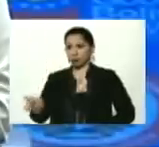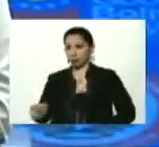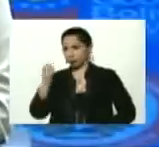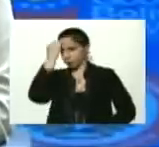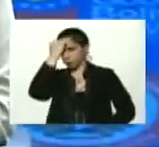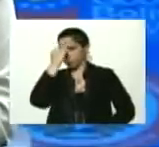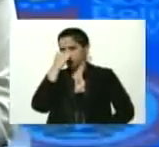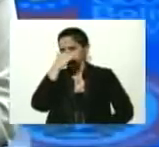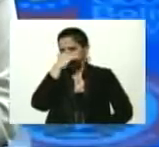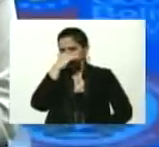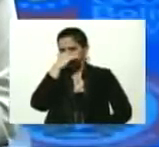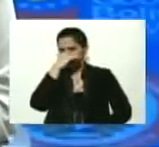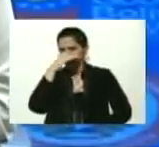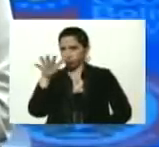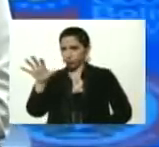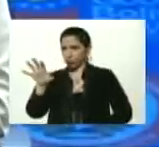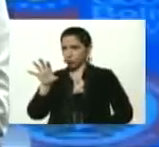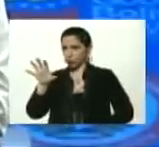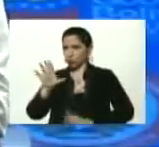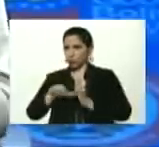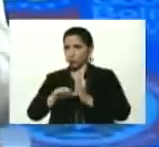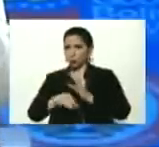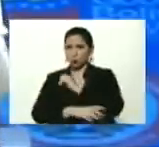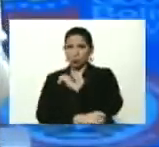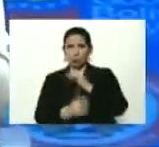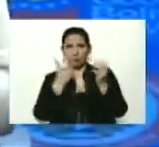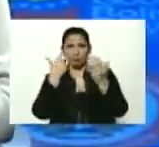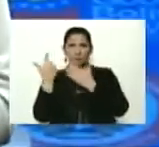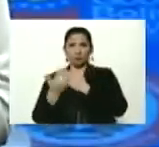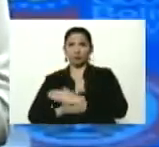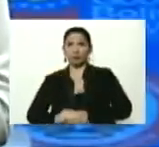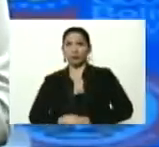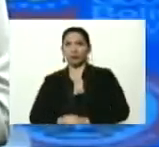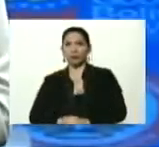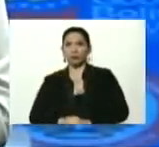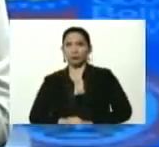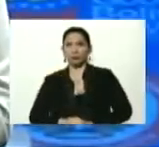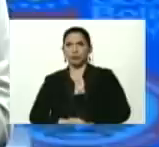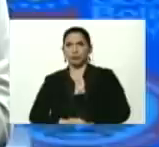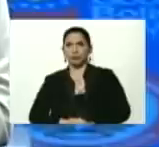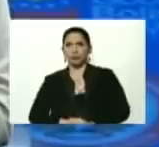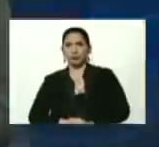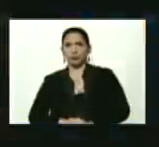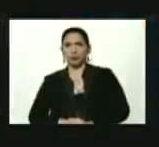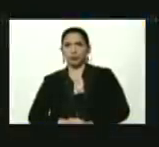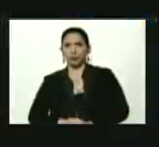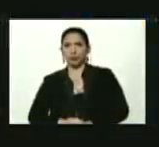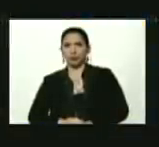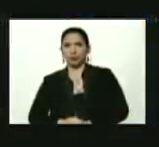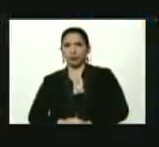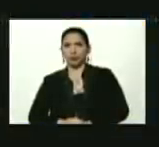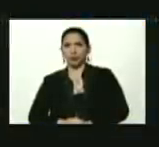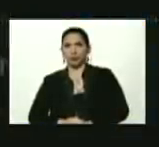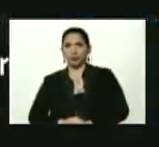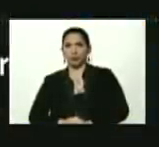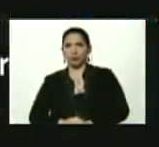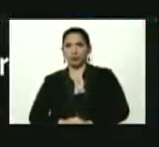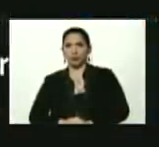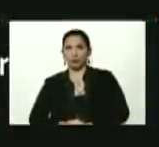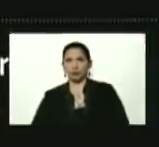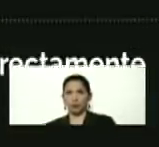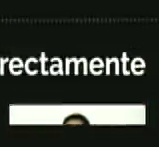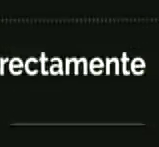criminal extorsionador, usurpador. Adelante el audio, por favor. En lo personal, dirigí